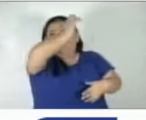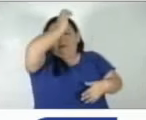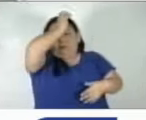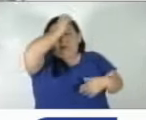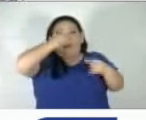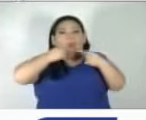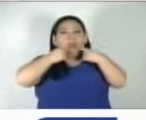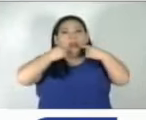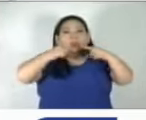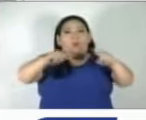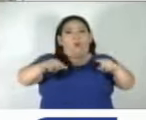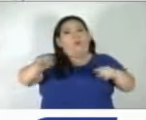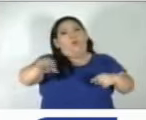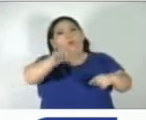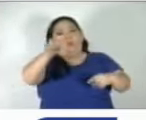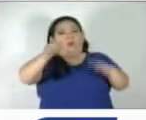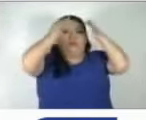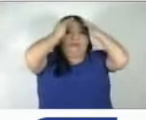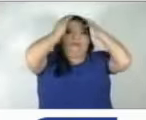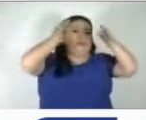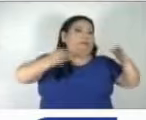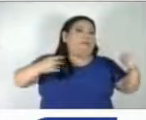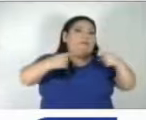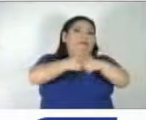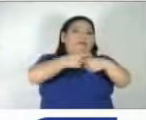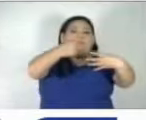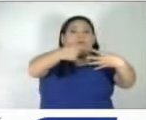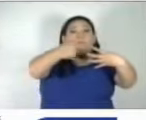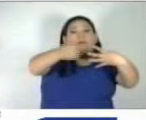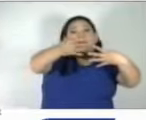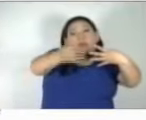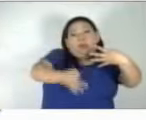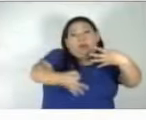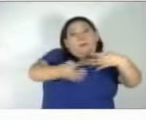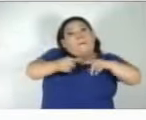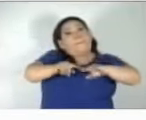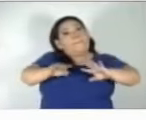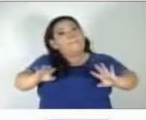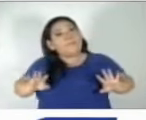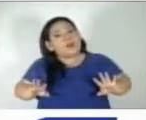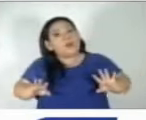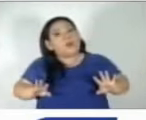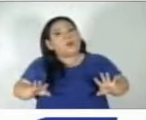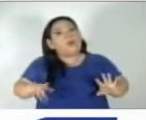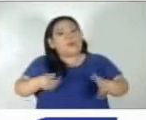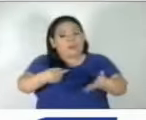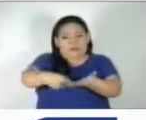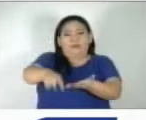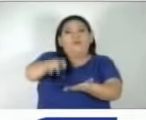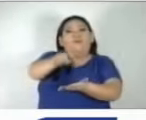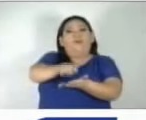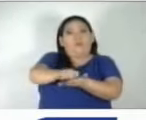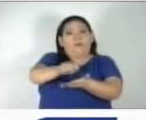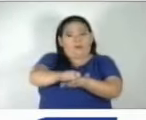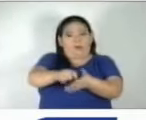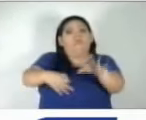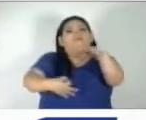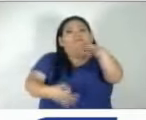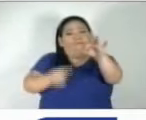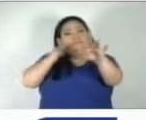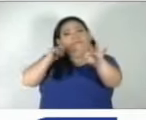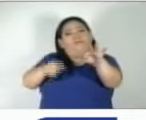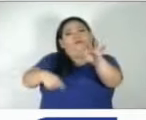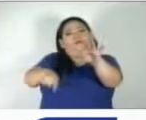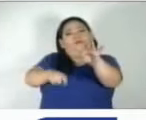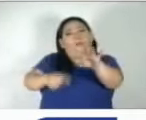proceso electoral y revelaban que habían directrices fuera de la ley. Sin embargo, a pesar que su firma estaba